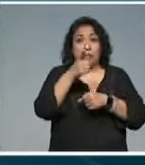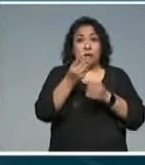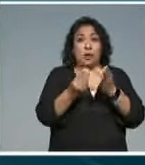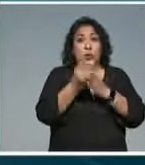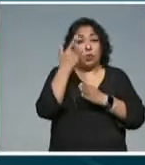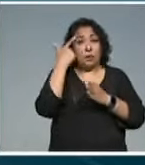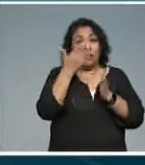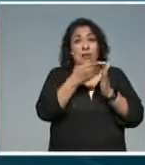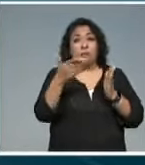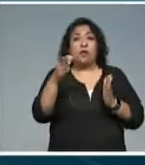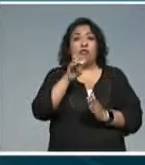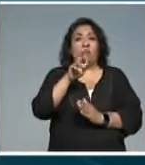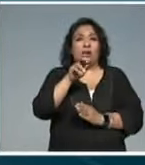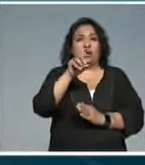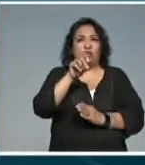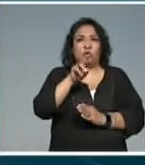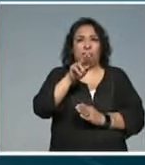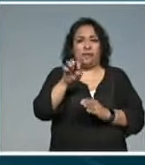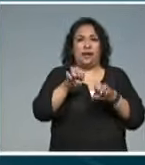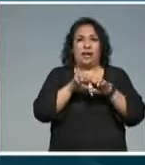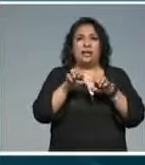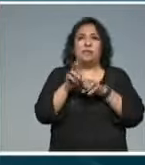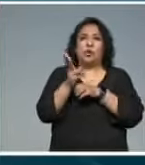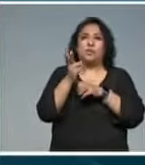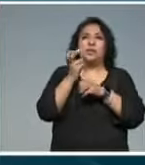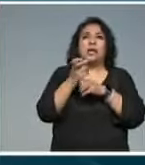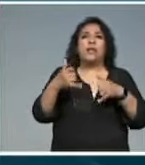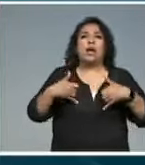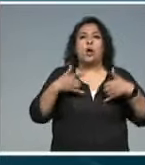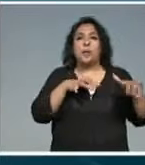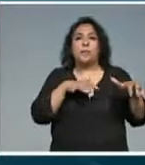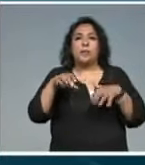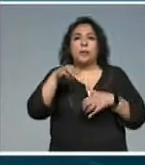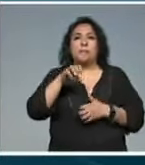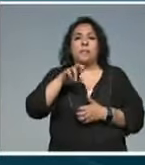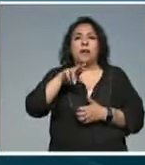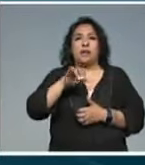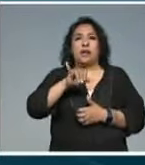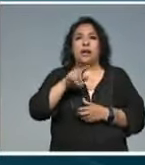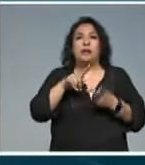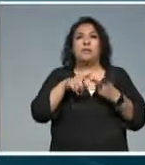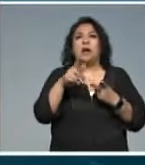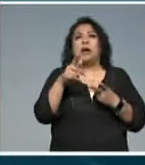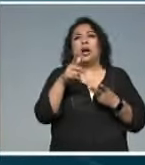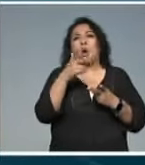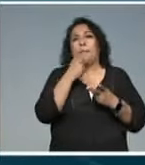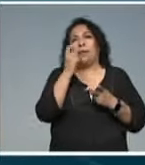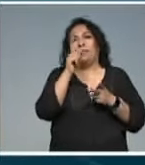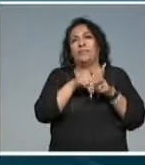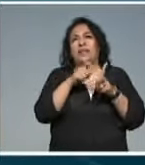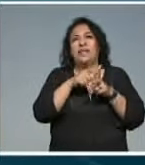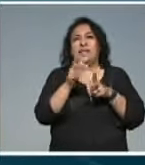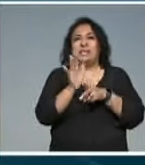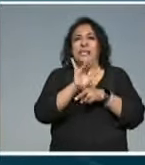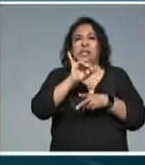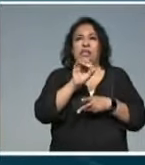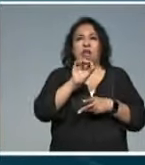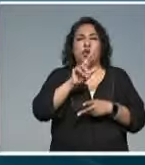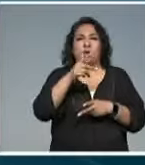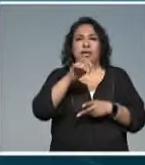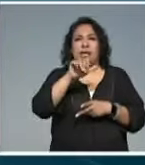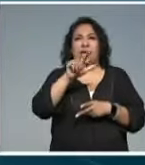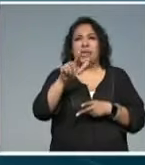nueva temporada, Fernando Rivera Calderón y su equipo recibirán a la joven pianista María Hahnemann y al académico y crítico de cine Jorge Ayala Blanco,